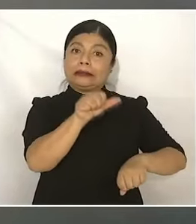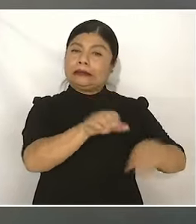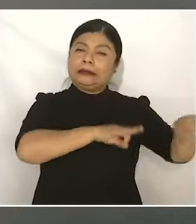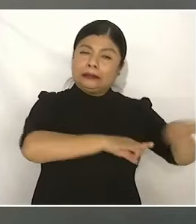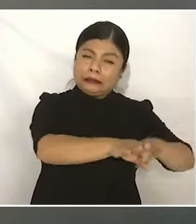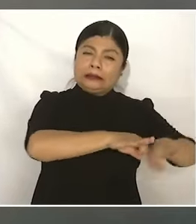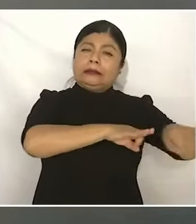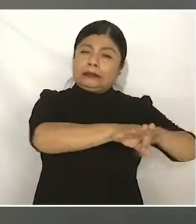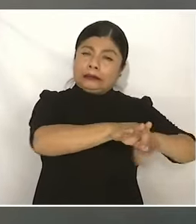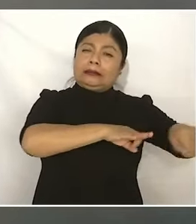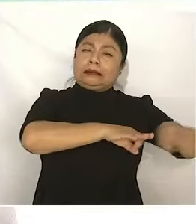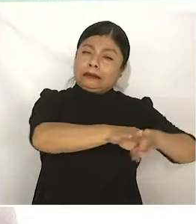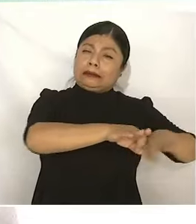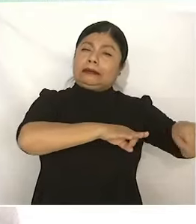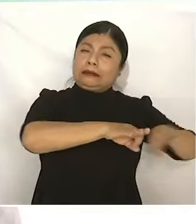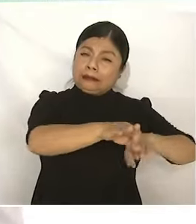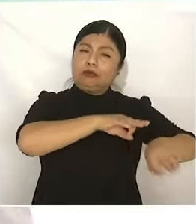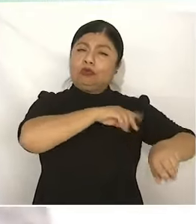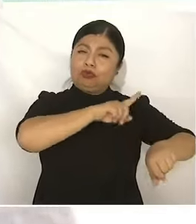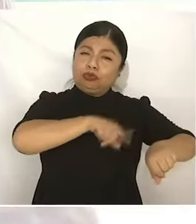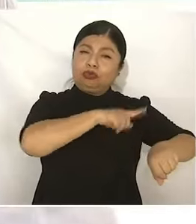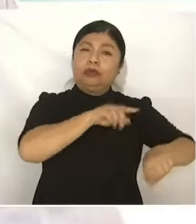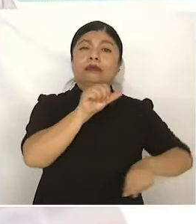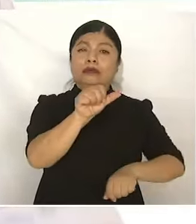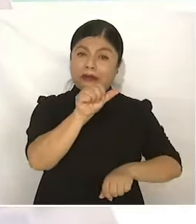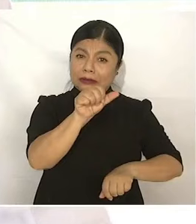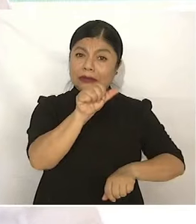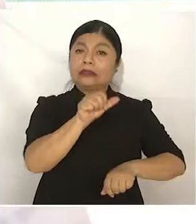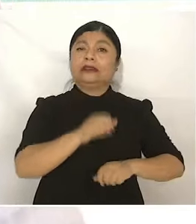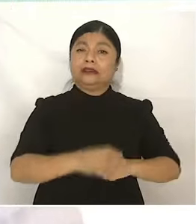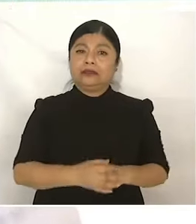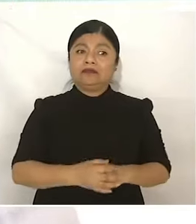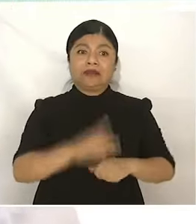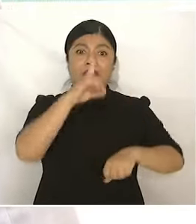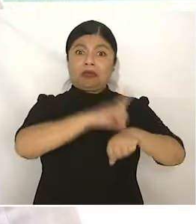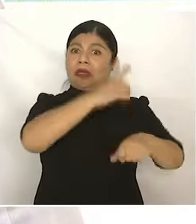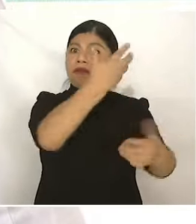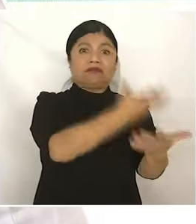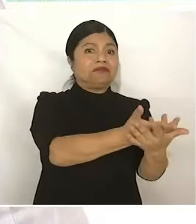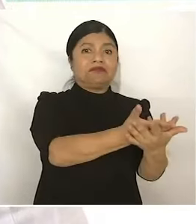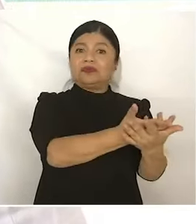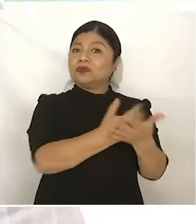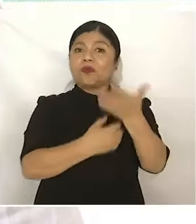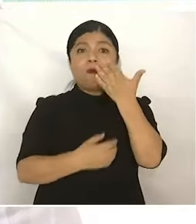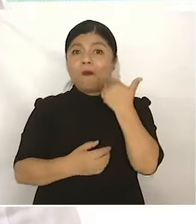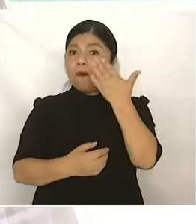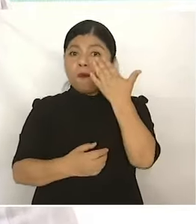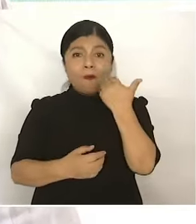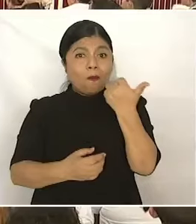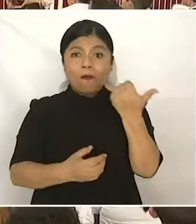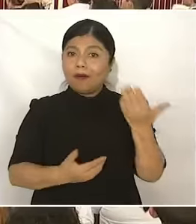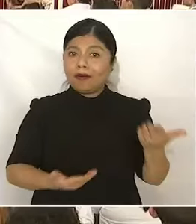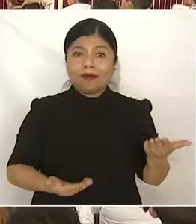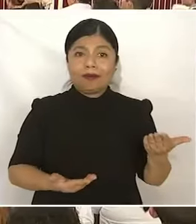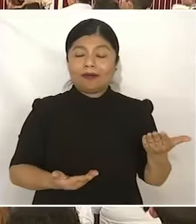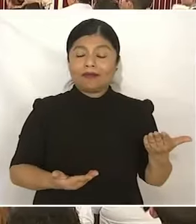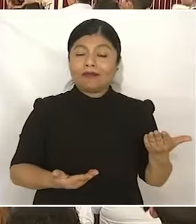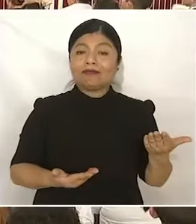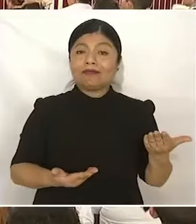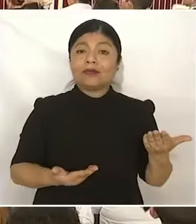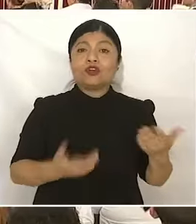más. Y no había día de descanso, se trabajaba hasta